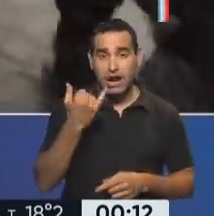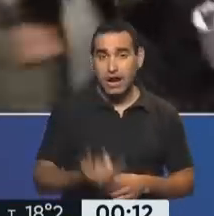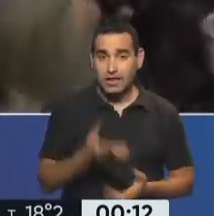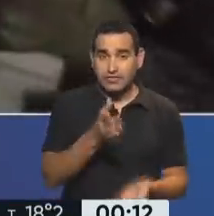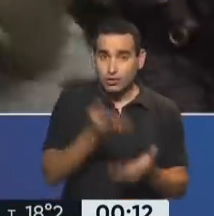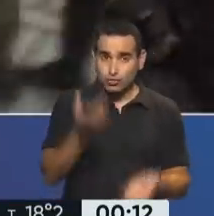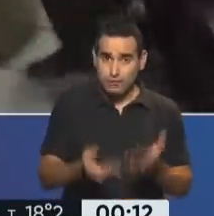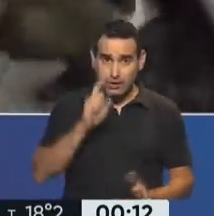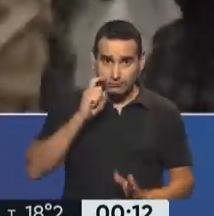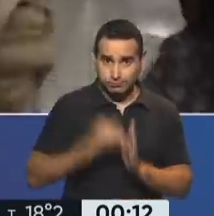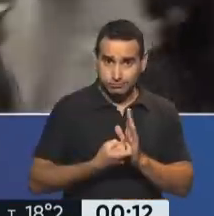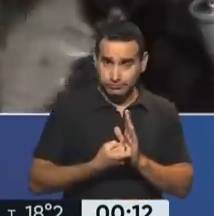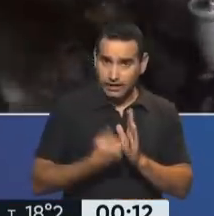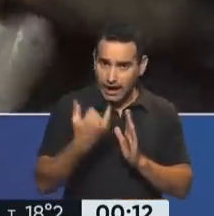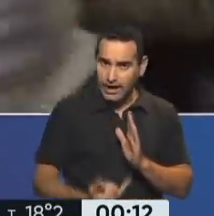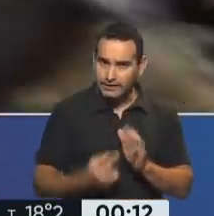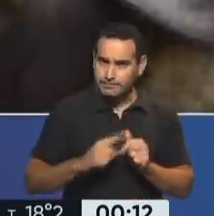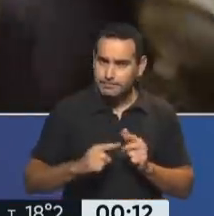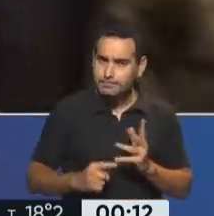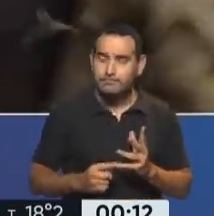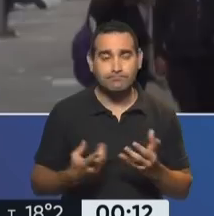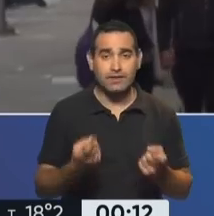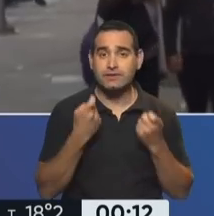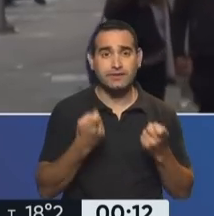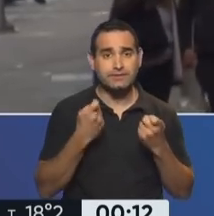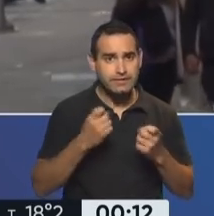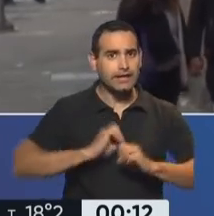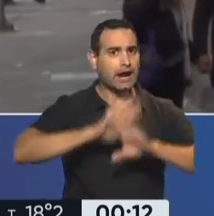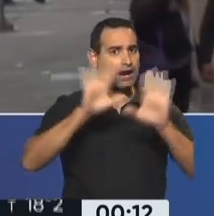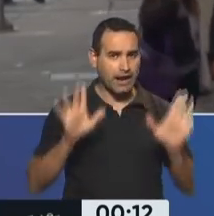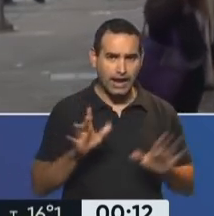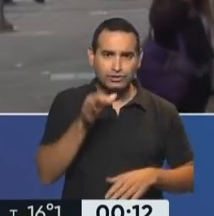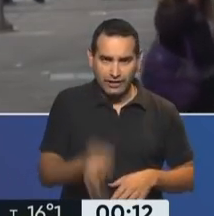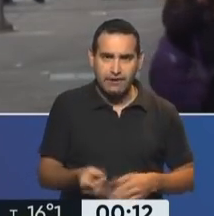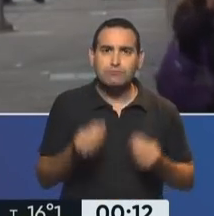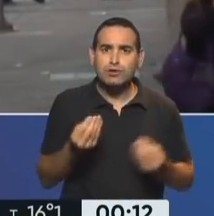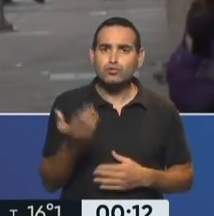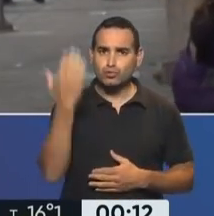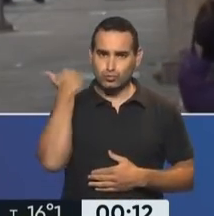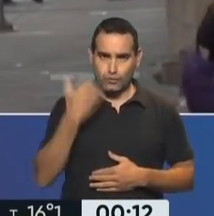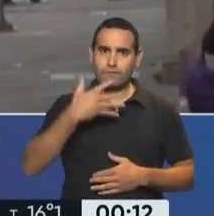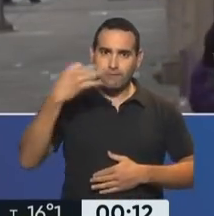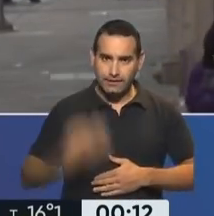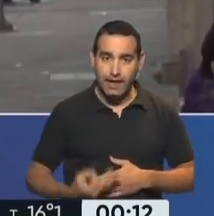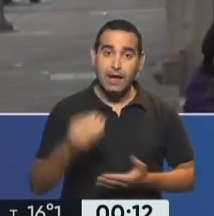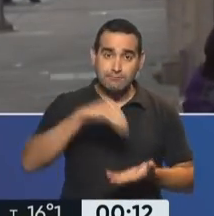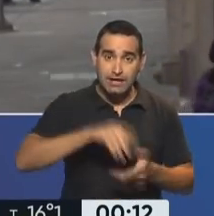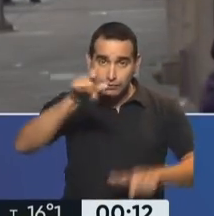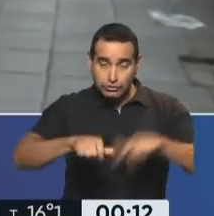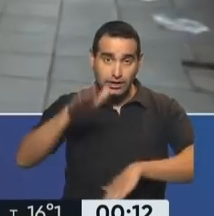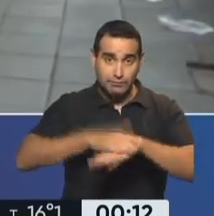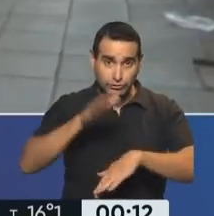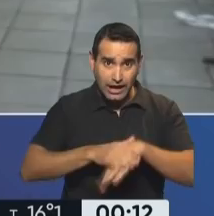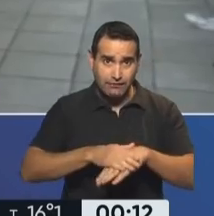de derechos humanos en el medio, o sea, y la necesidad de que se esclarezca y de que sepamos la verdad, y que los responsables de esas